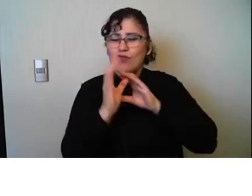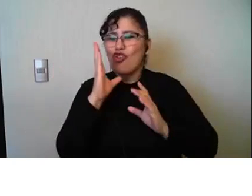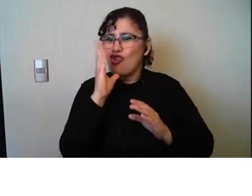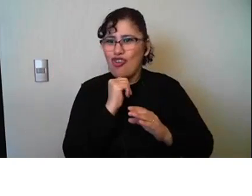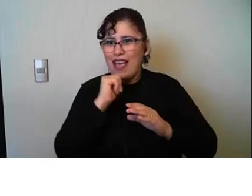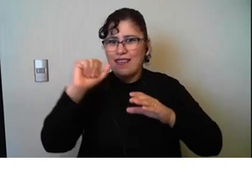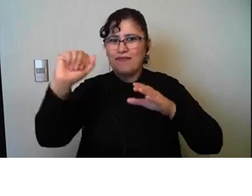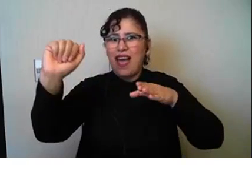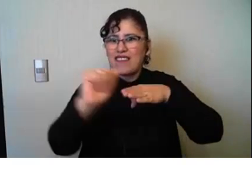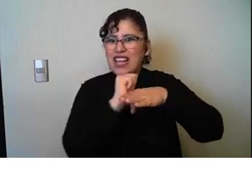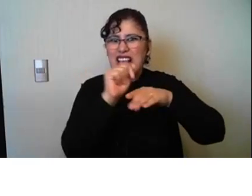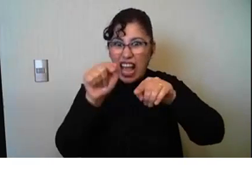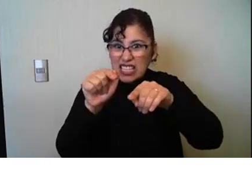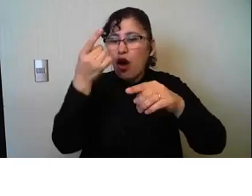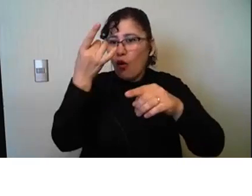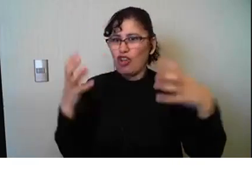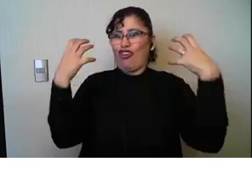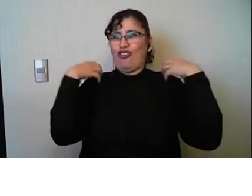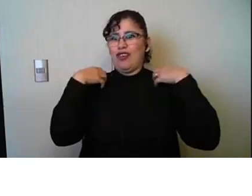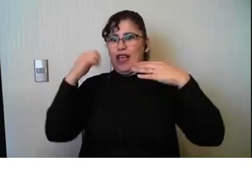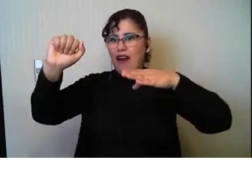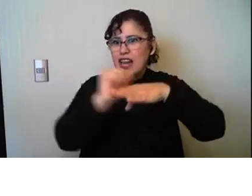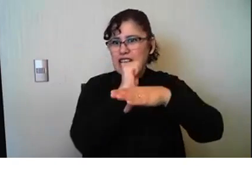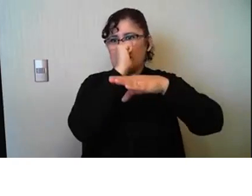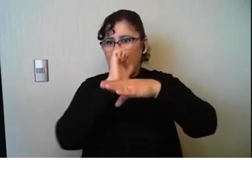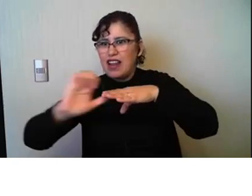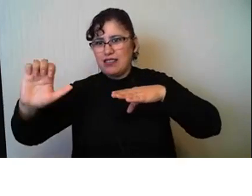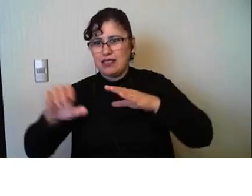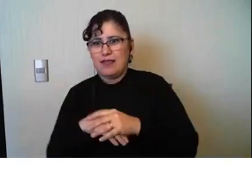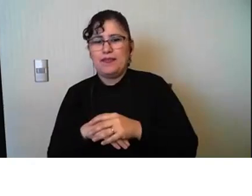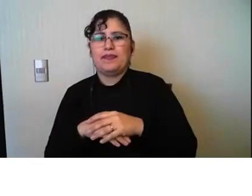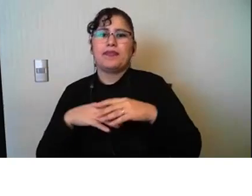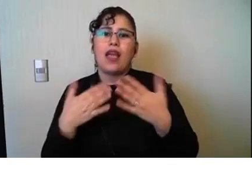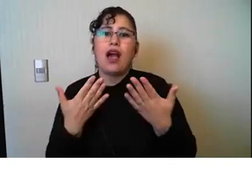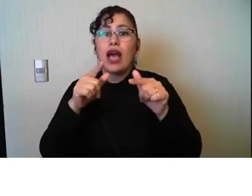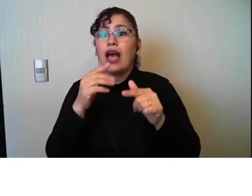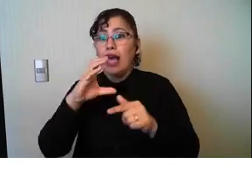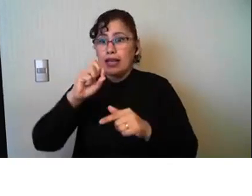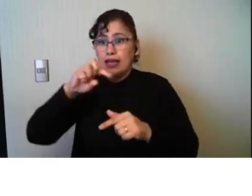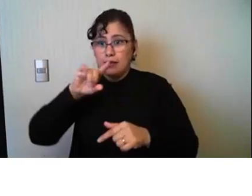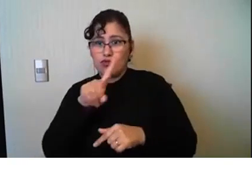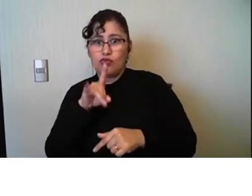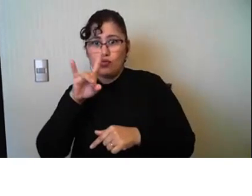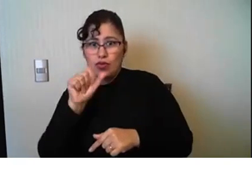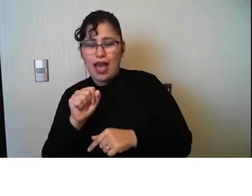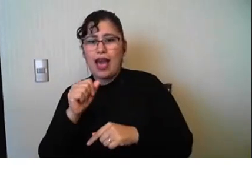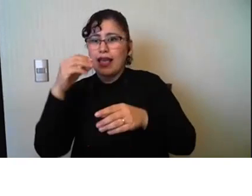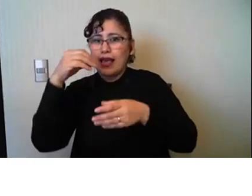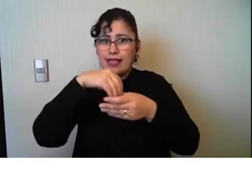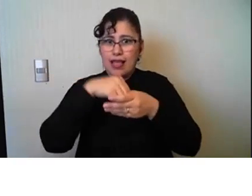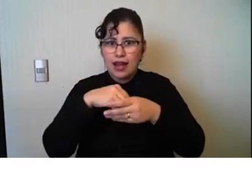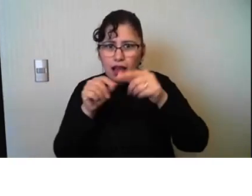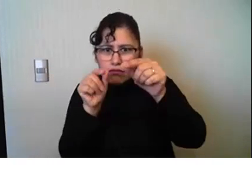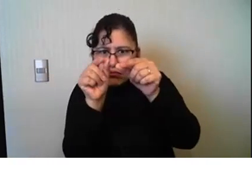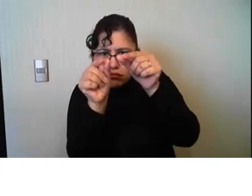elemento que está aquí. Bueno, tenemos la cápsula interna, y si se fijan hay una cápsula interna aquí,